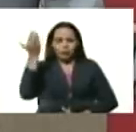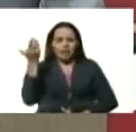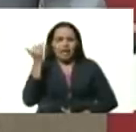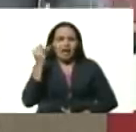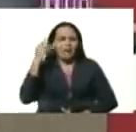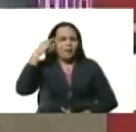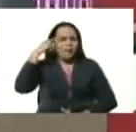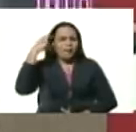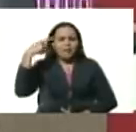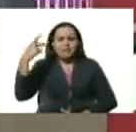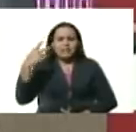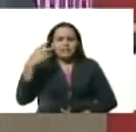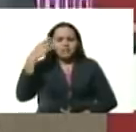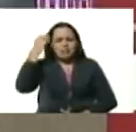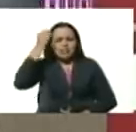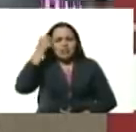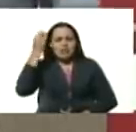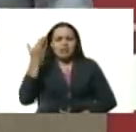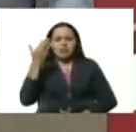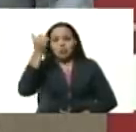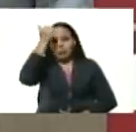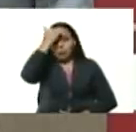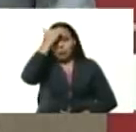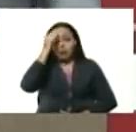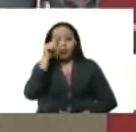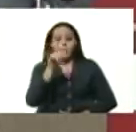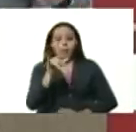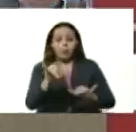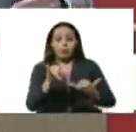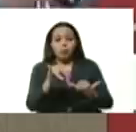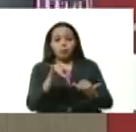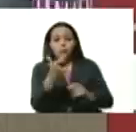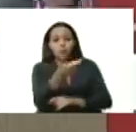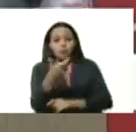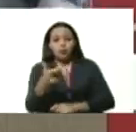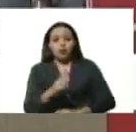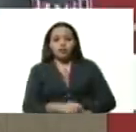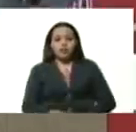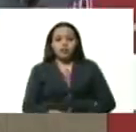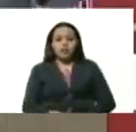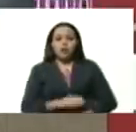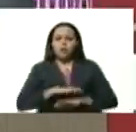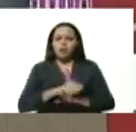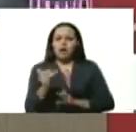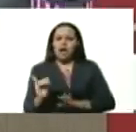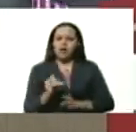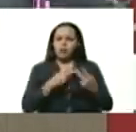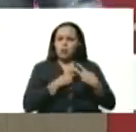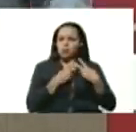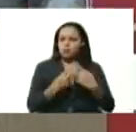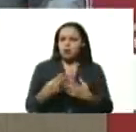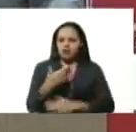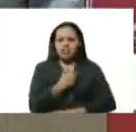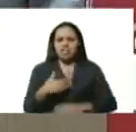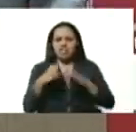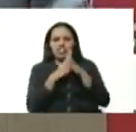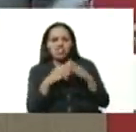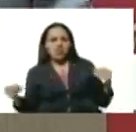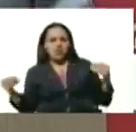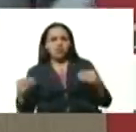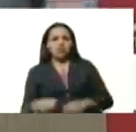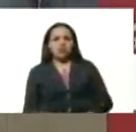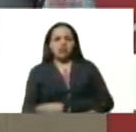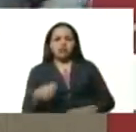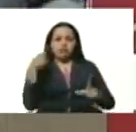muy precario, y quizás por eso lo buscaron. Porque está listo y dispuesto para cometer todas las tropelías que